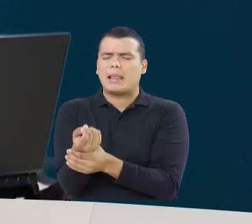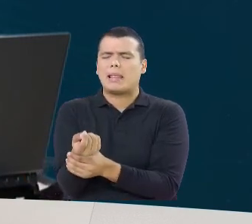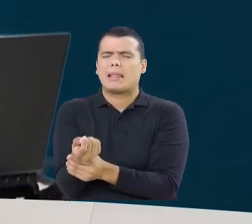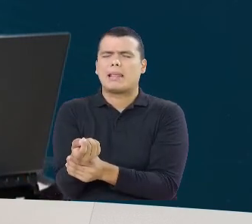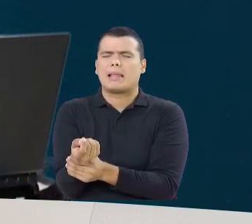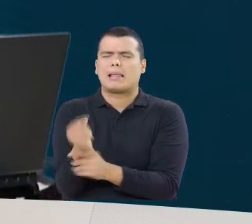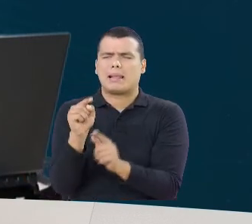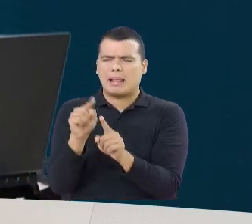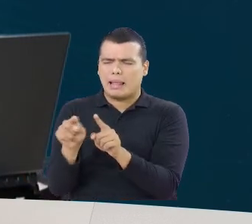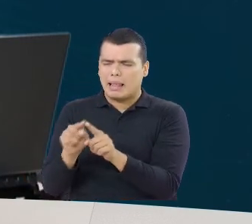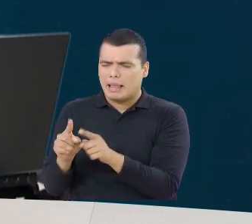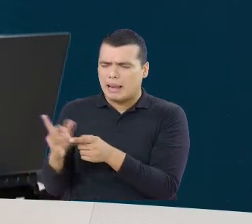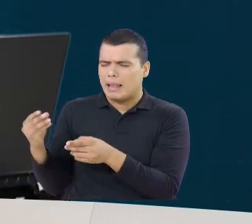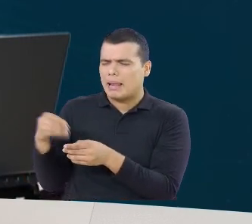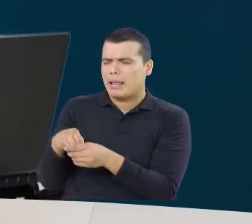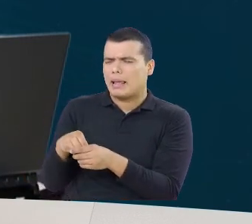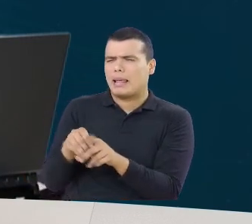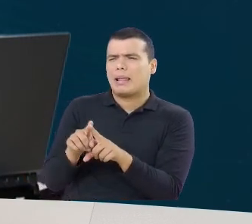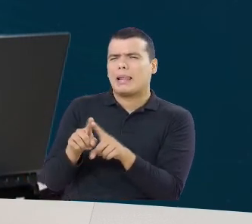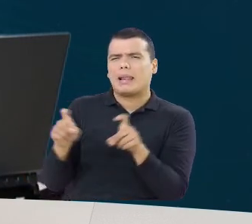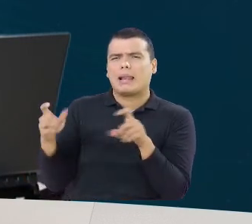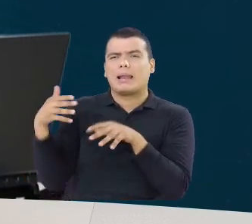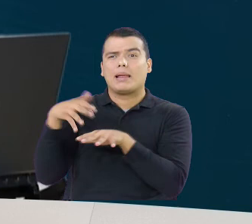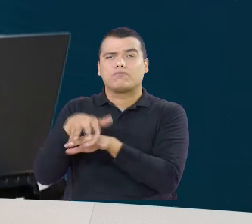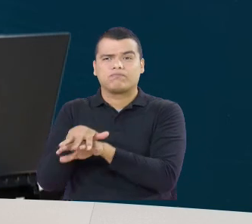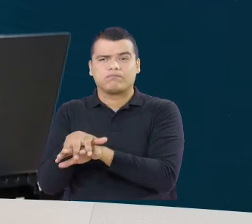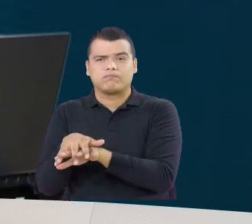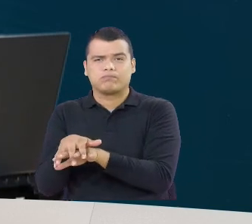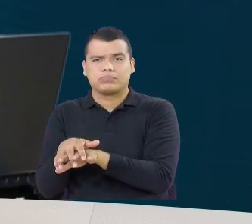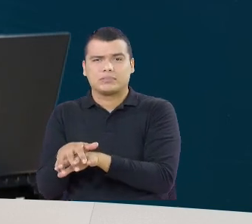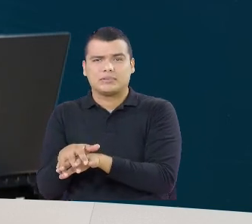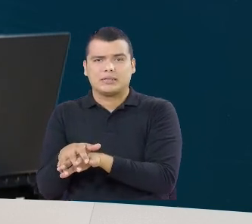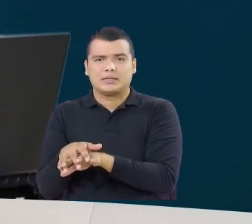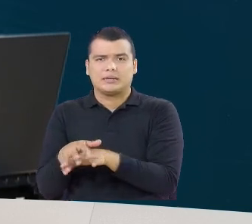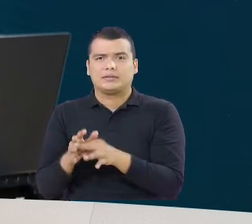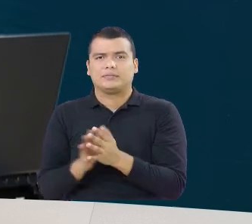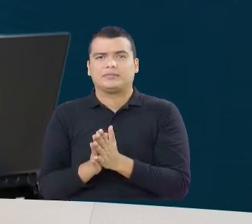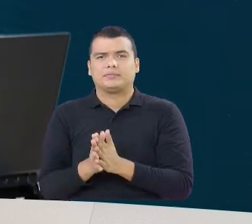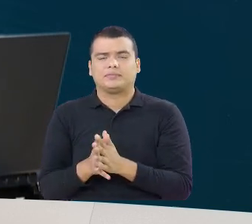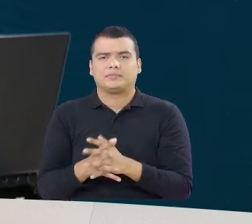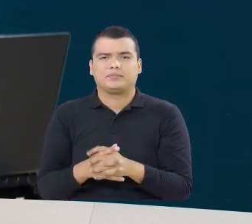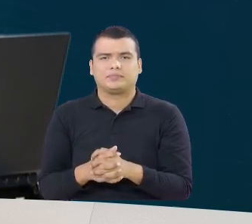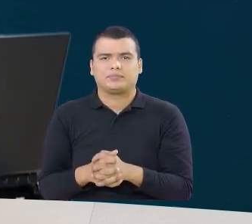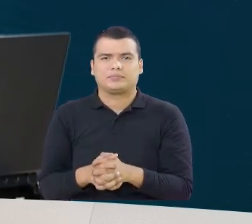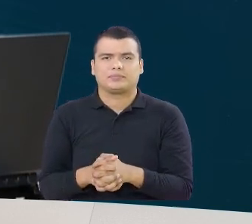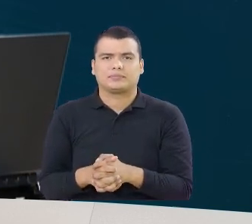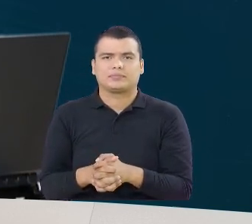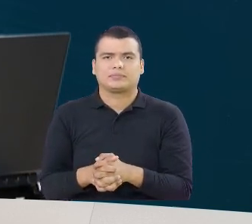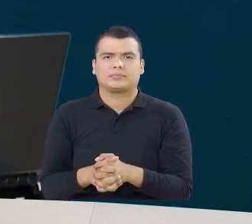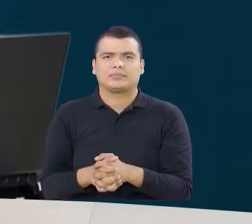Es algo que a uno no le cabe en la mente